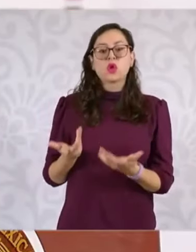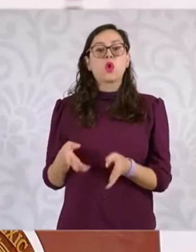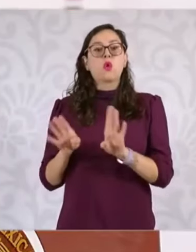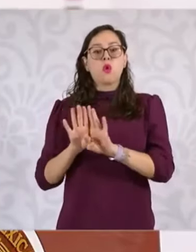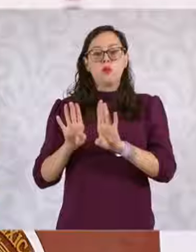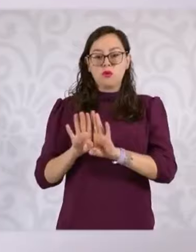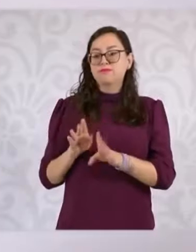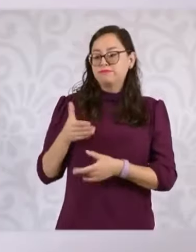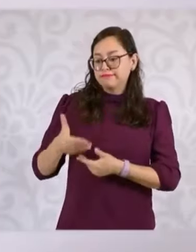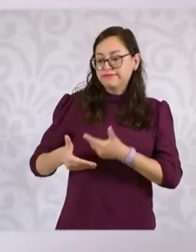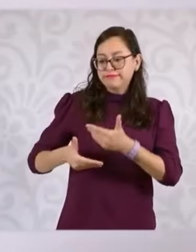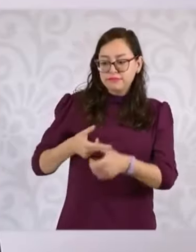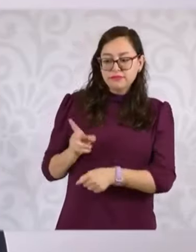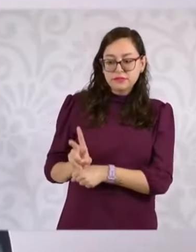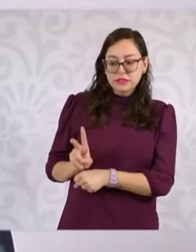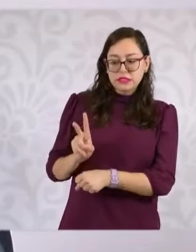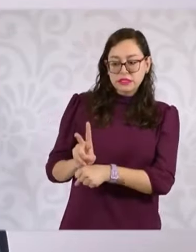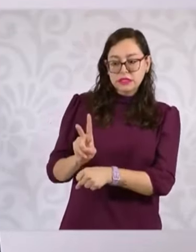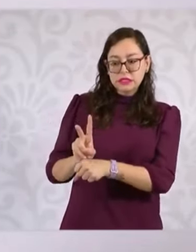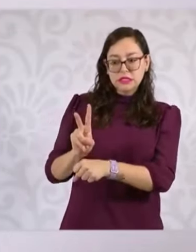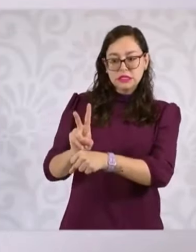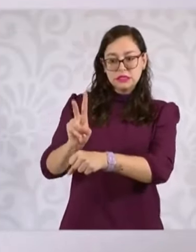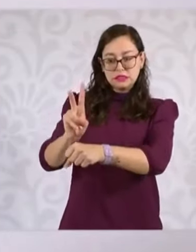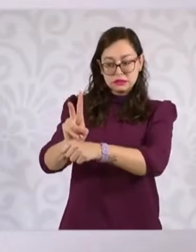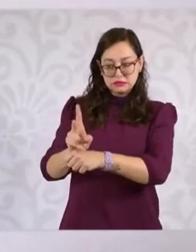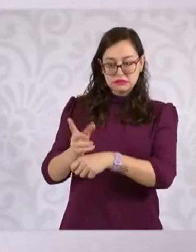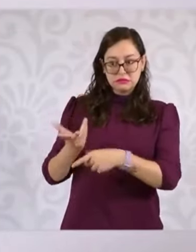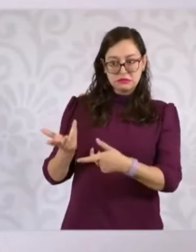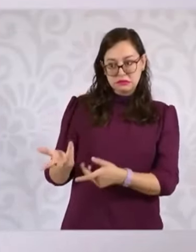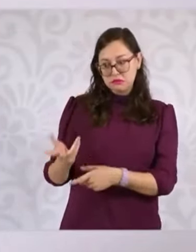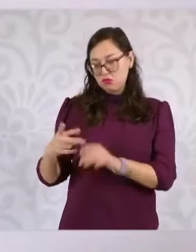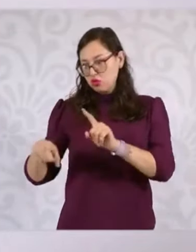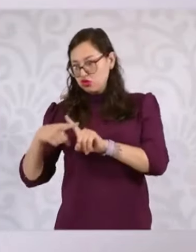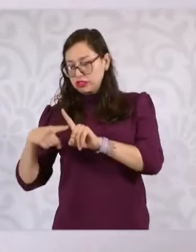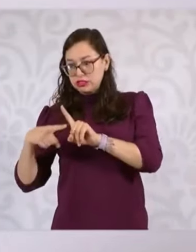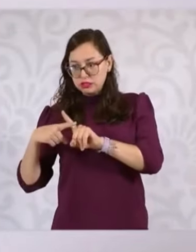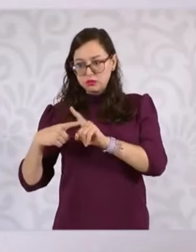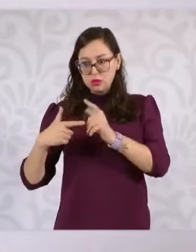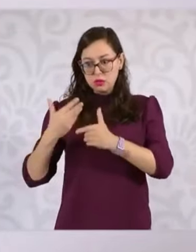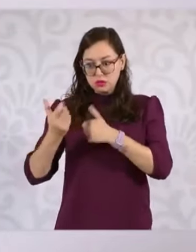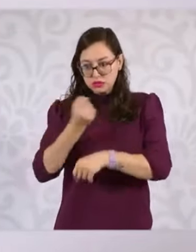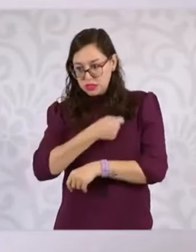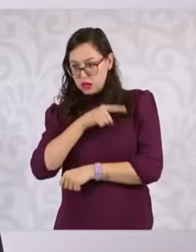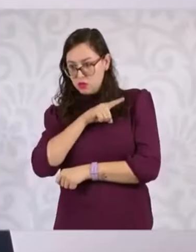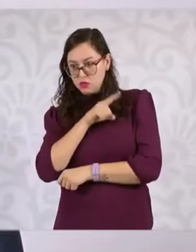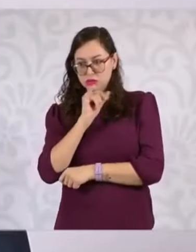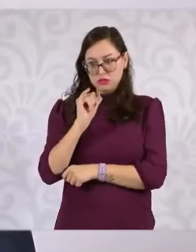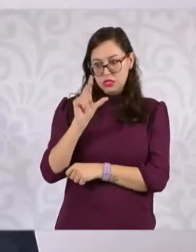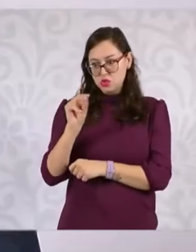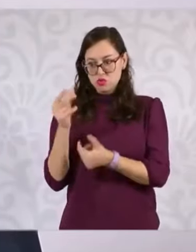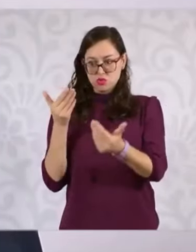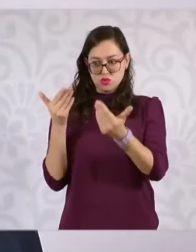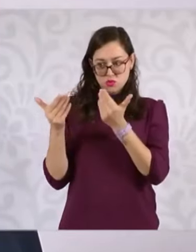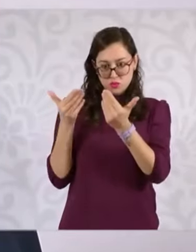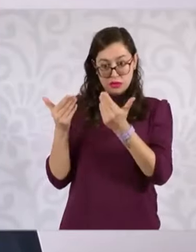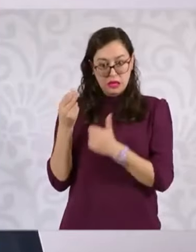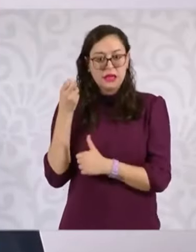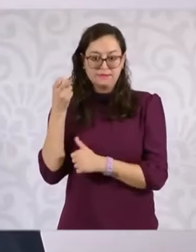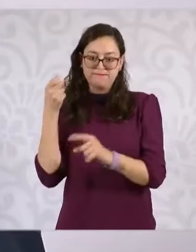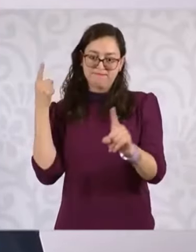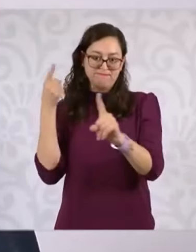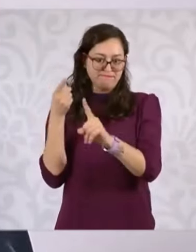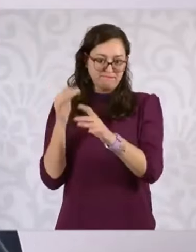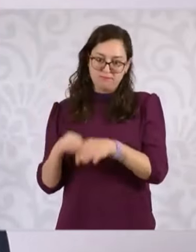cómo estos lineamientos tienen un impacto en la salud de los niños y las niñas, que es el principal